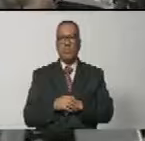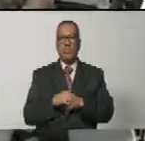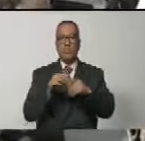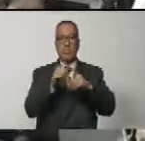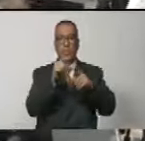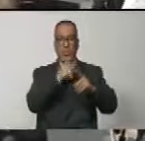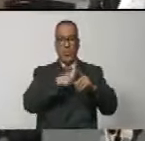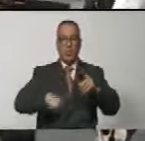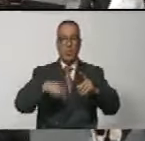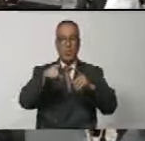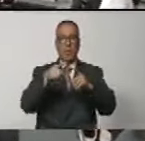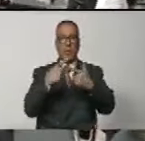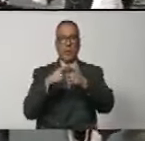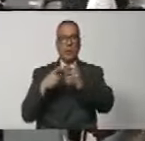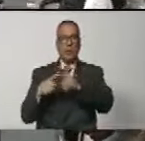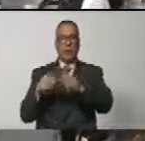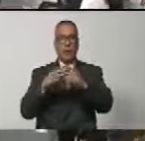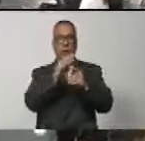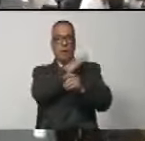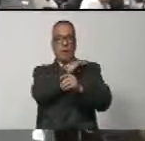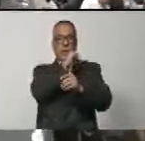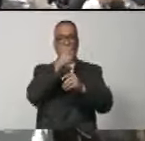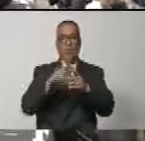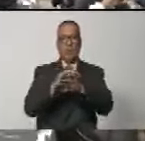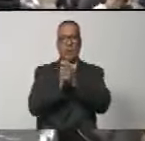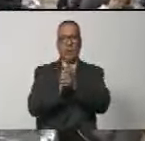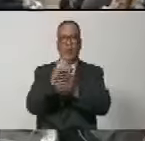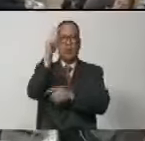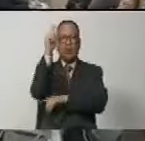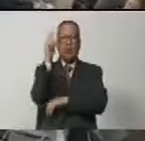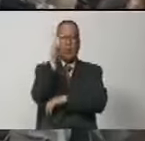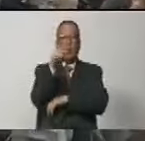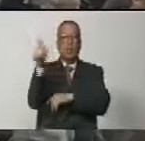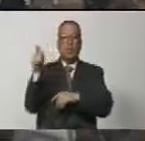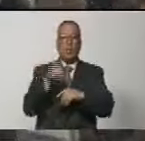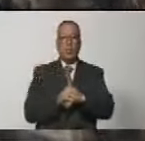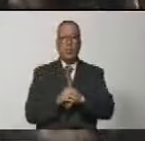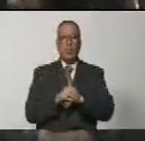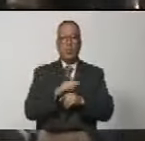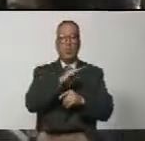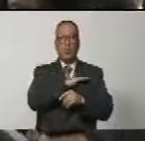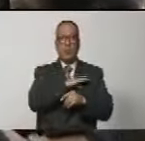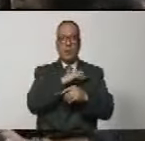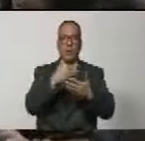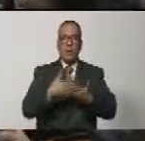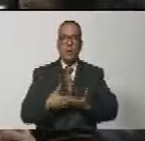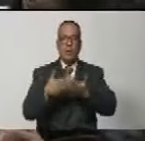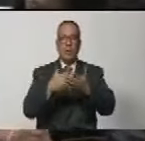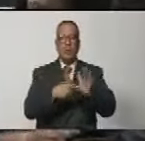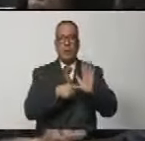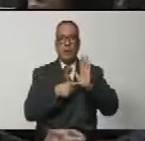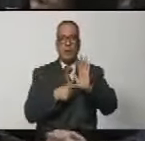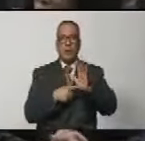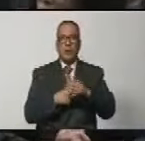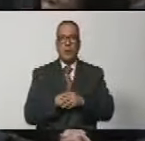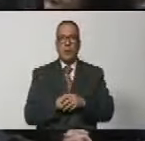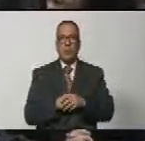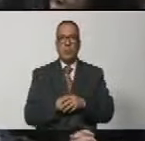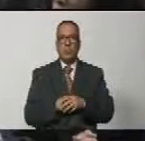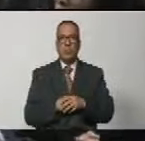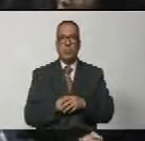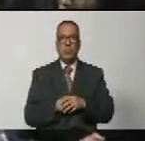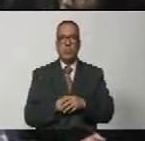Ciudadano presidente y demás miembros de la Junta Directiva, colegas diputados, me corresponde presentar